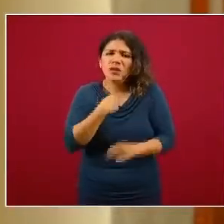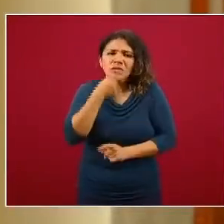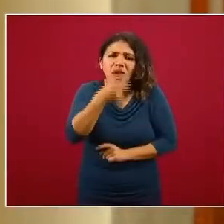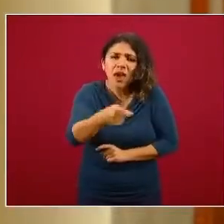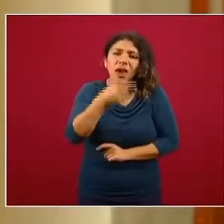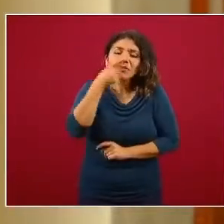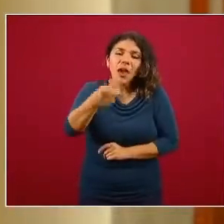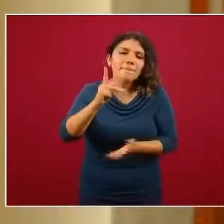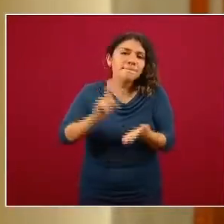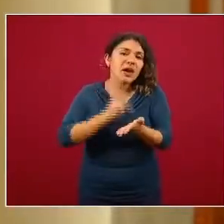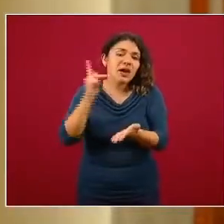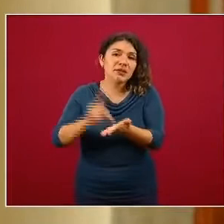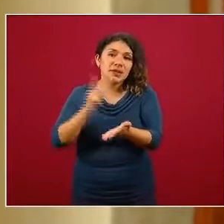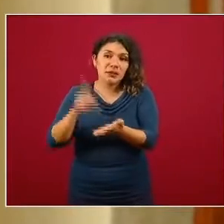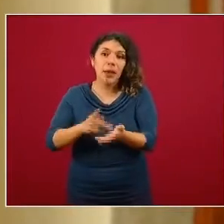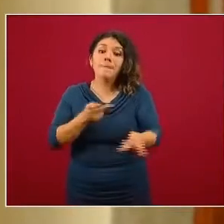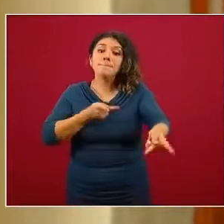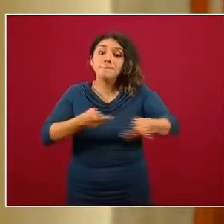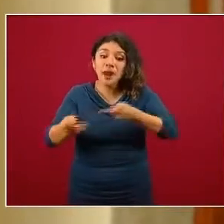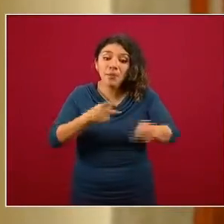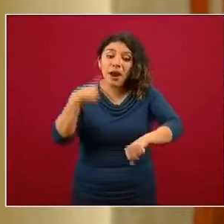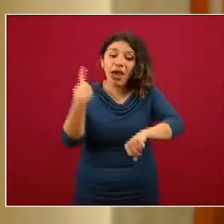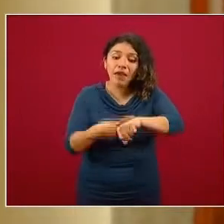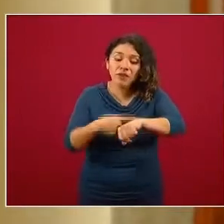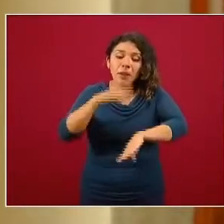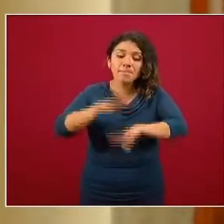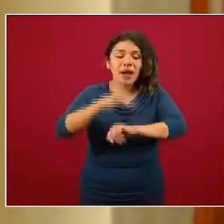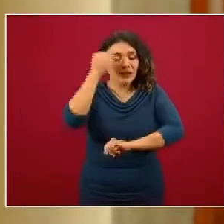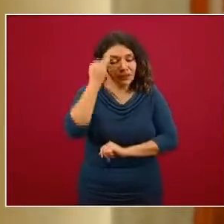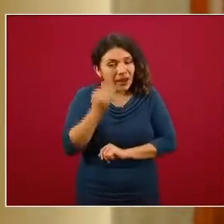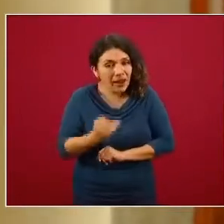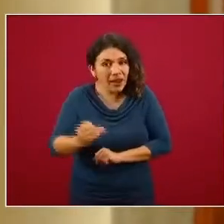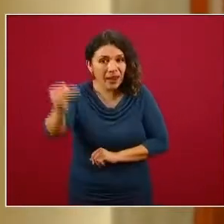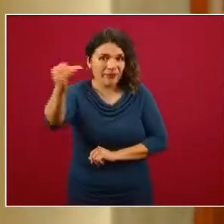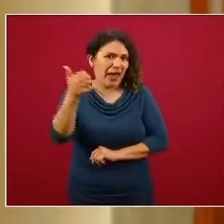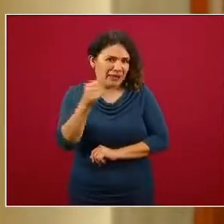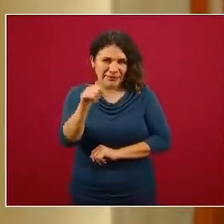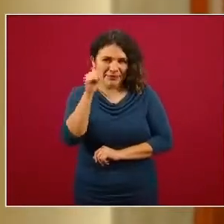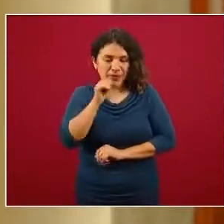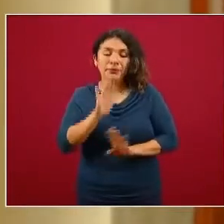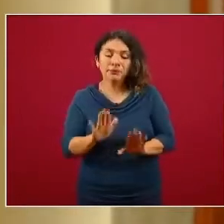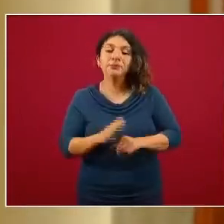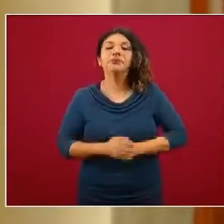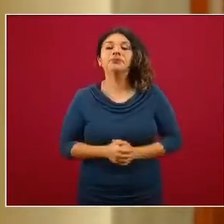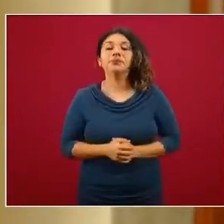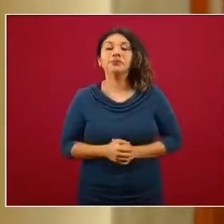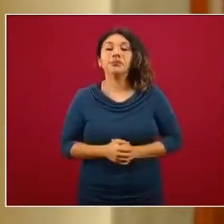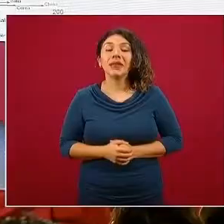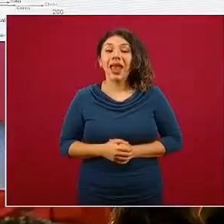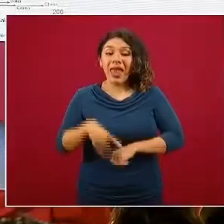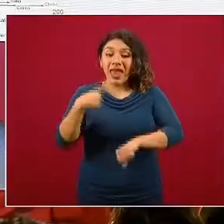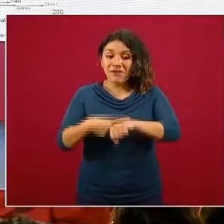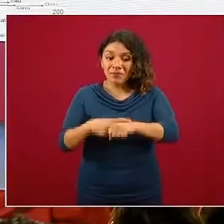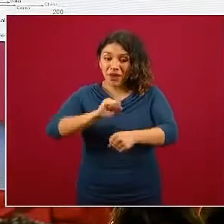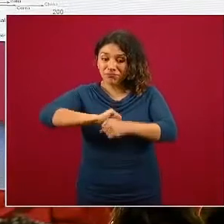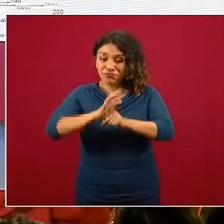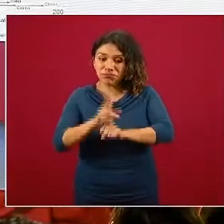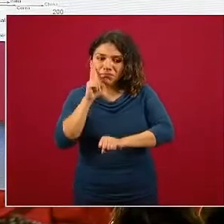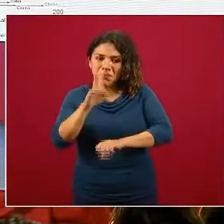ocasiones. La frase ha sido: preparémonos para una epidemia larga. En la medida en que la epidemia se vuelve más